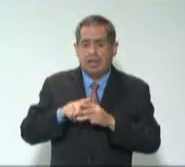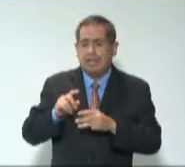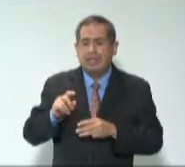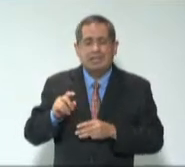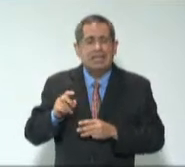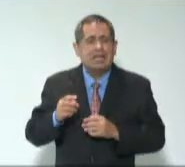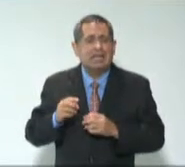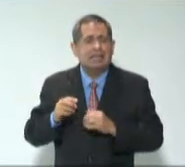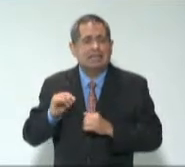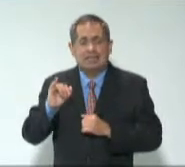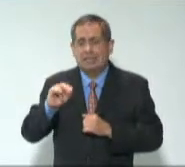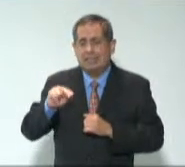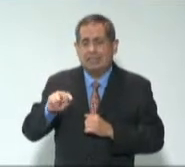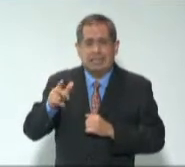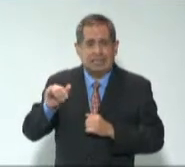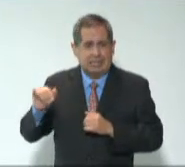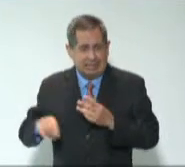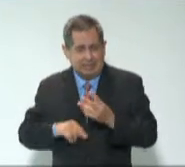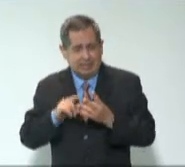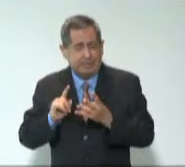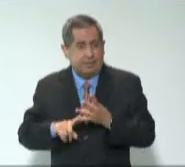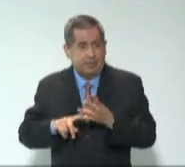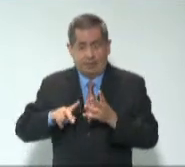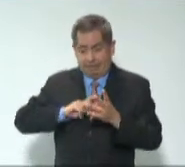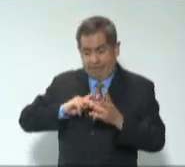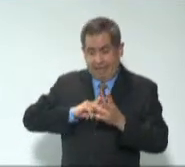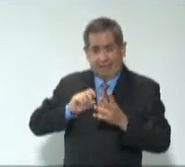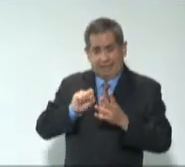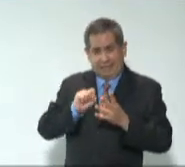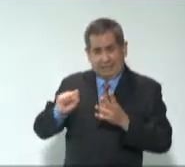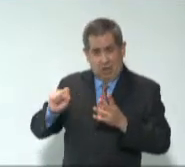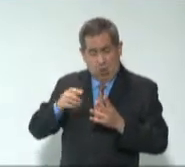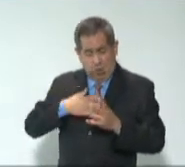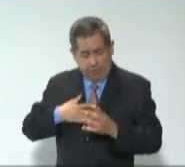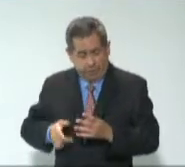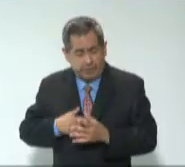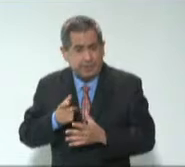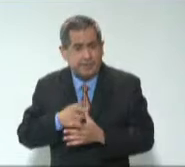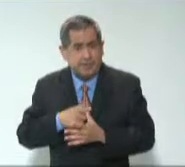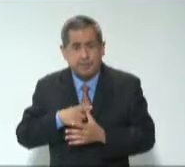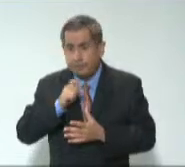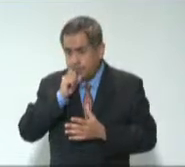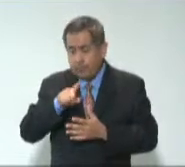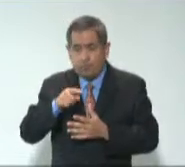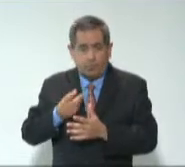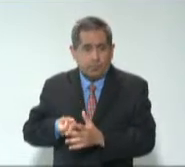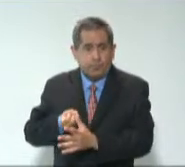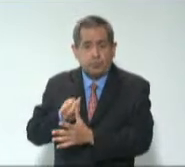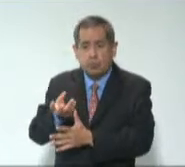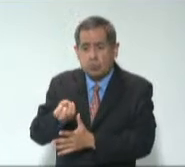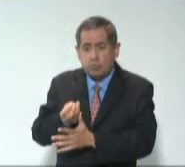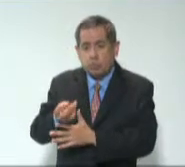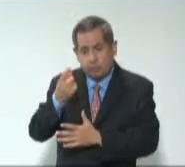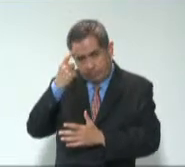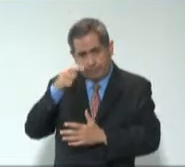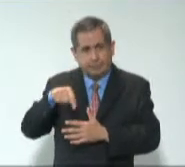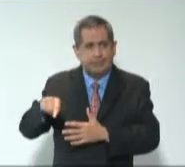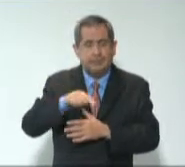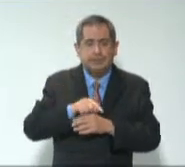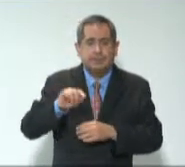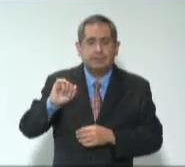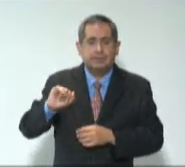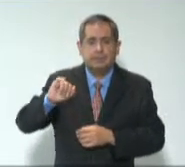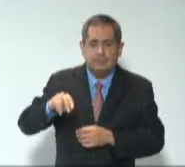geografía el que tenemos propio de la secretaría de salud y también nosotros aportamos la información que tiene el